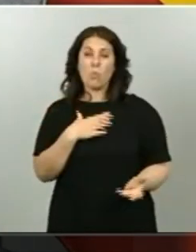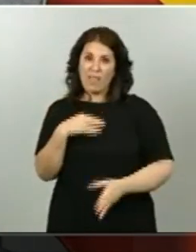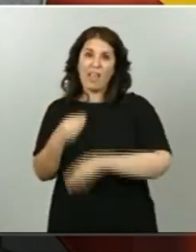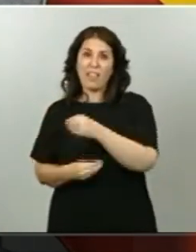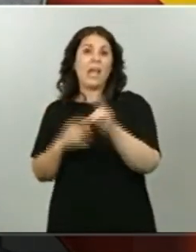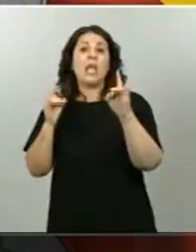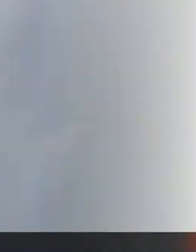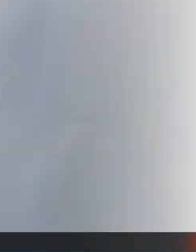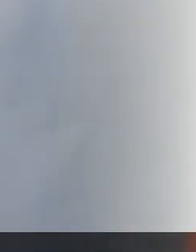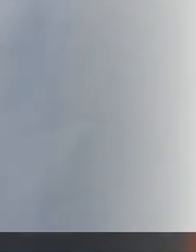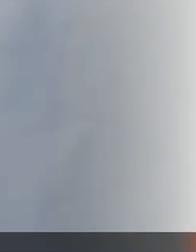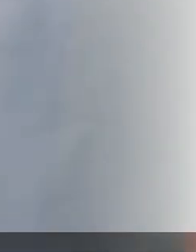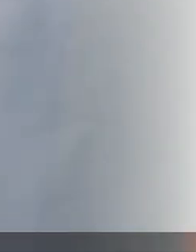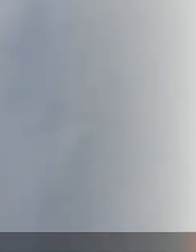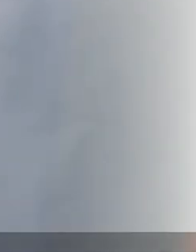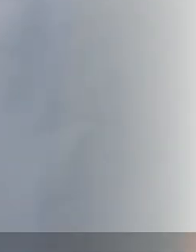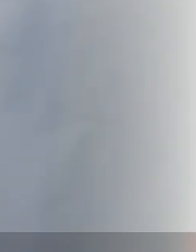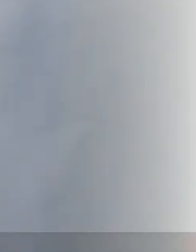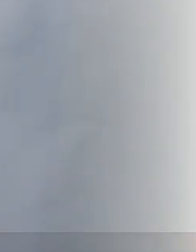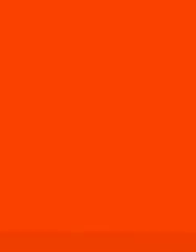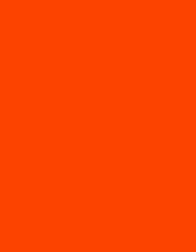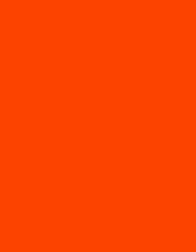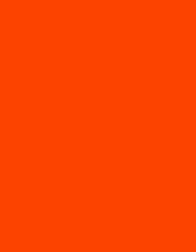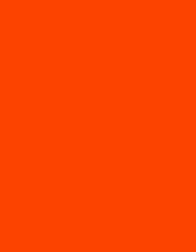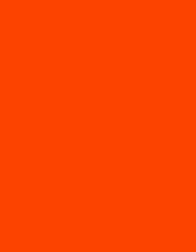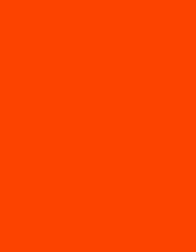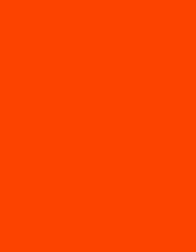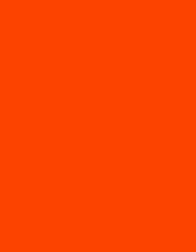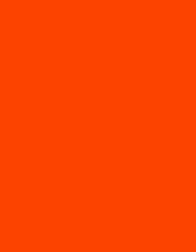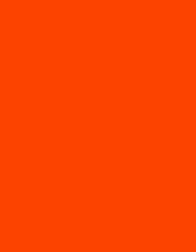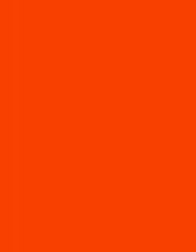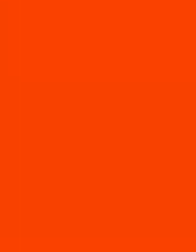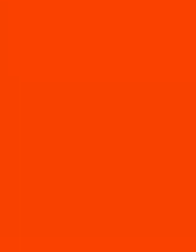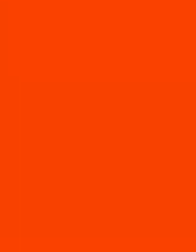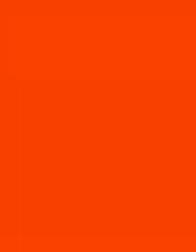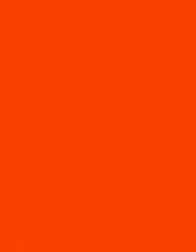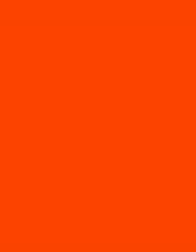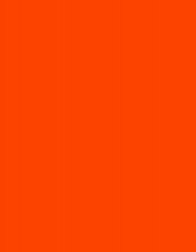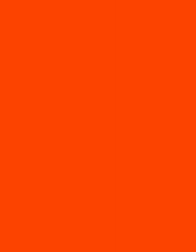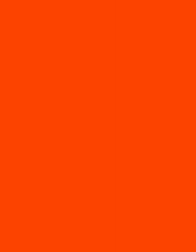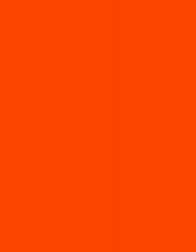al poder político. Gracias. Para más información, suscríbete y visita tfnoticias.com.